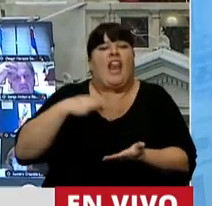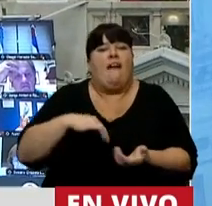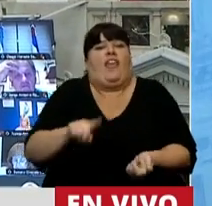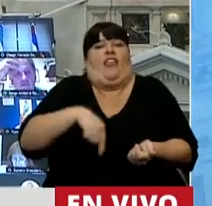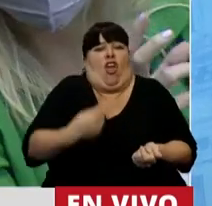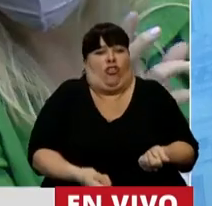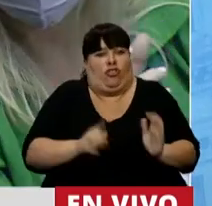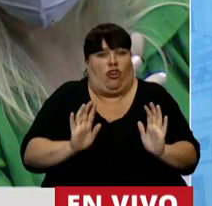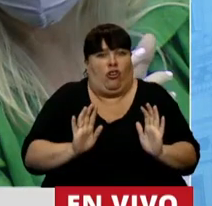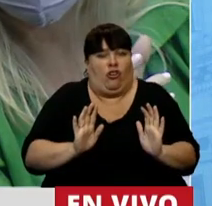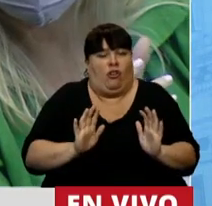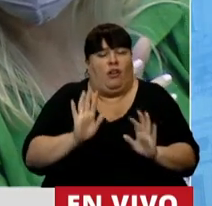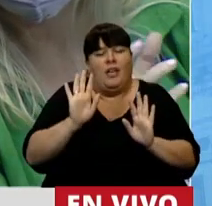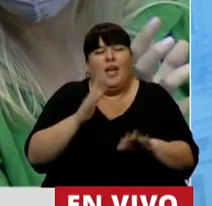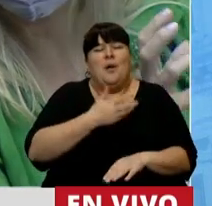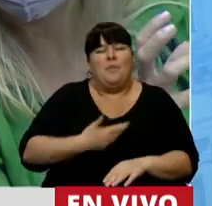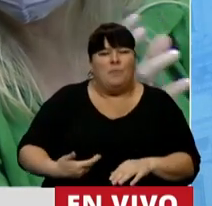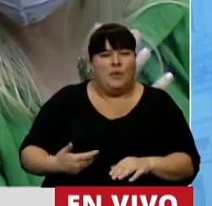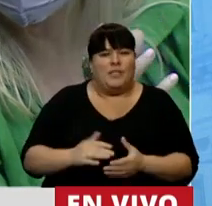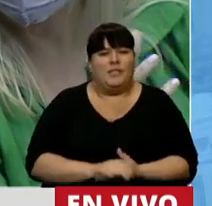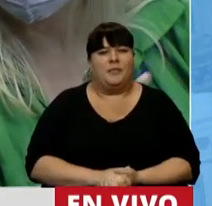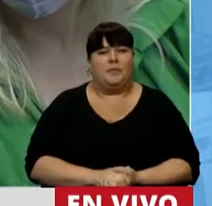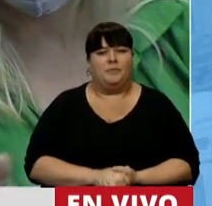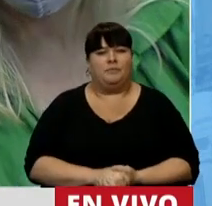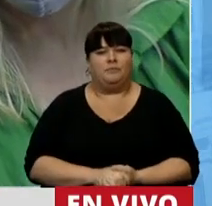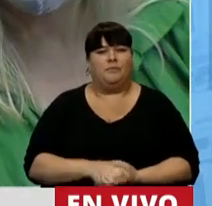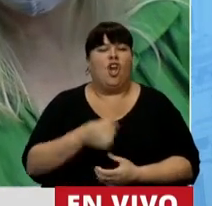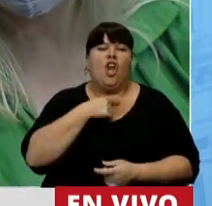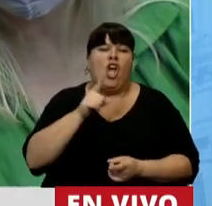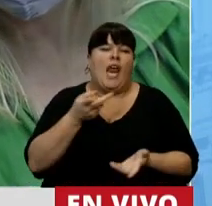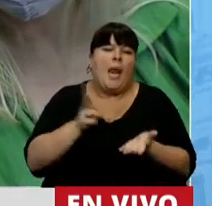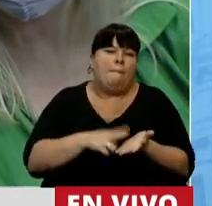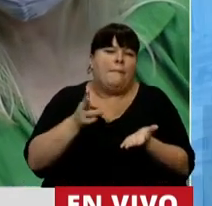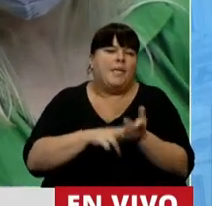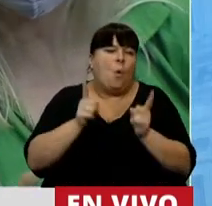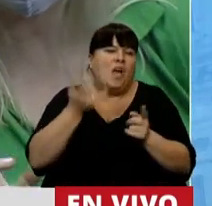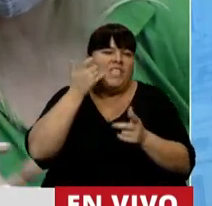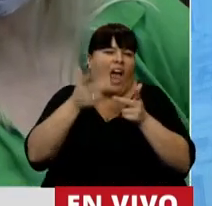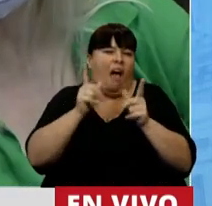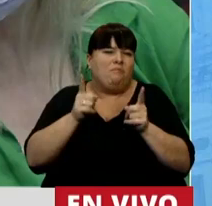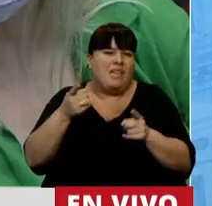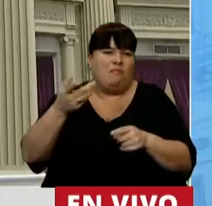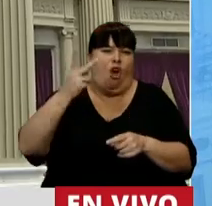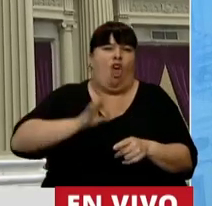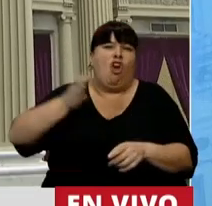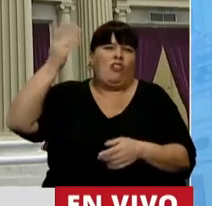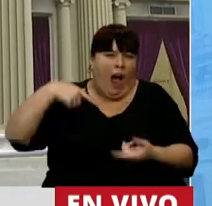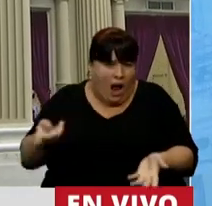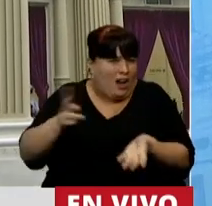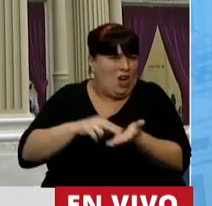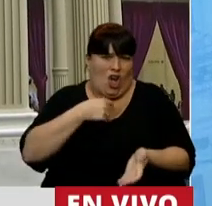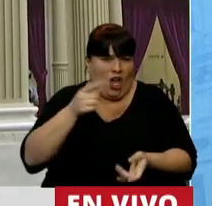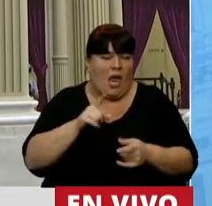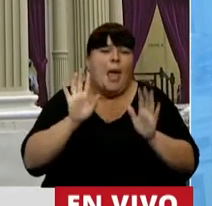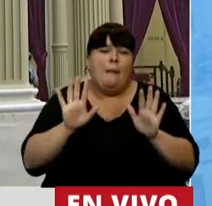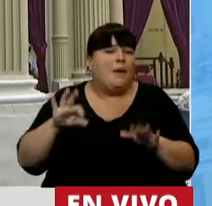de otros. Señor presidente, no quiero reiterar muchas cosas las que ya dije hace 2 años,